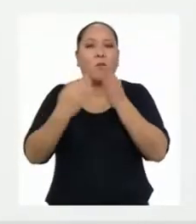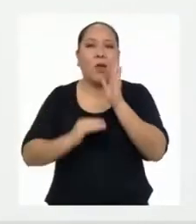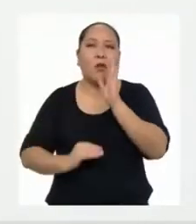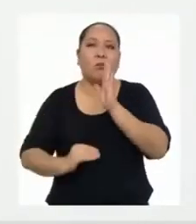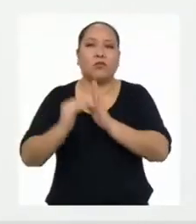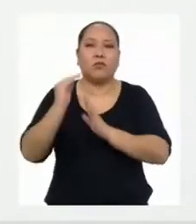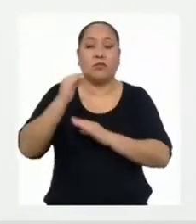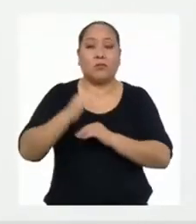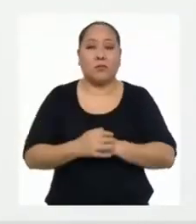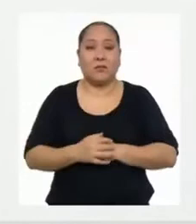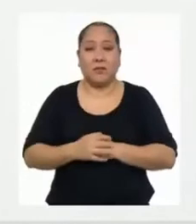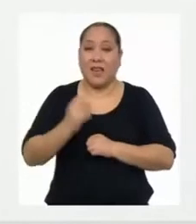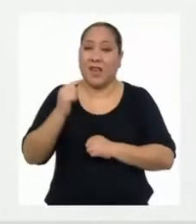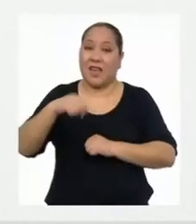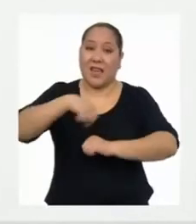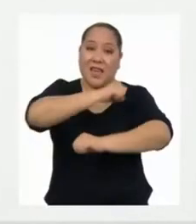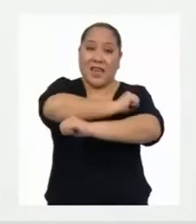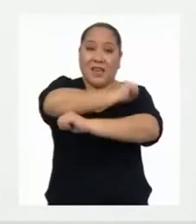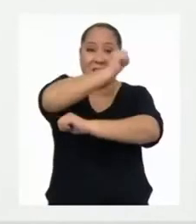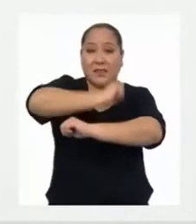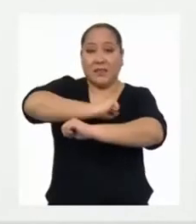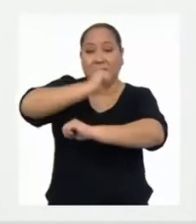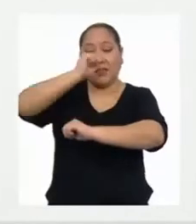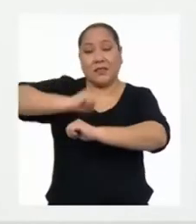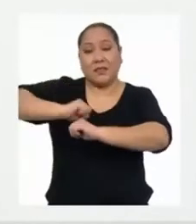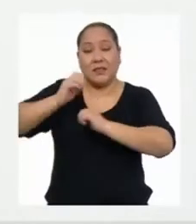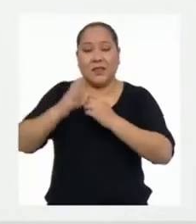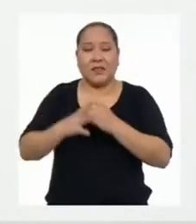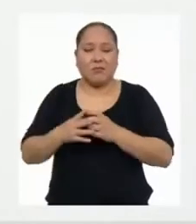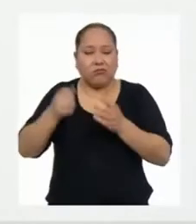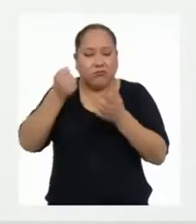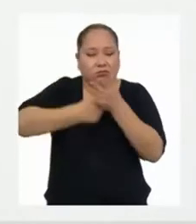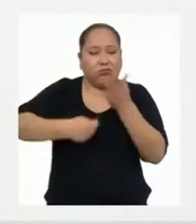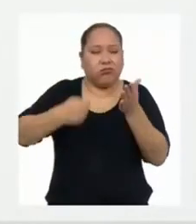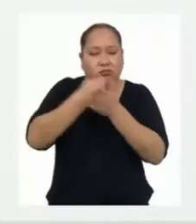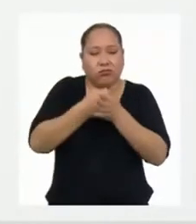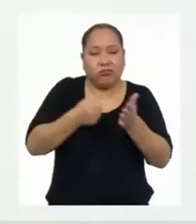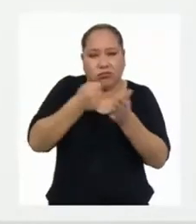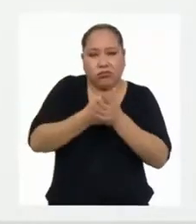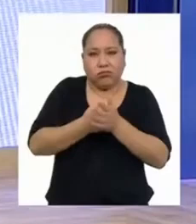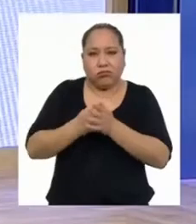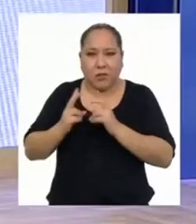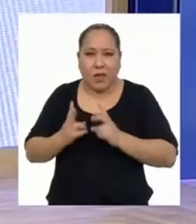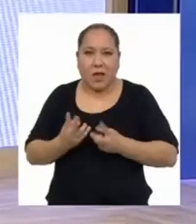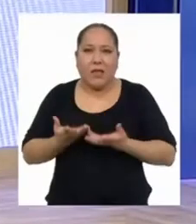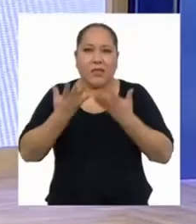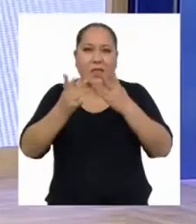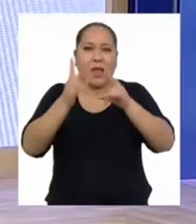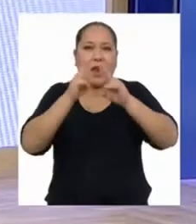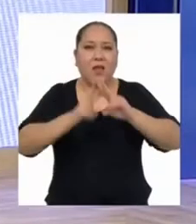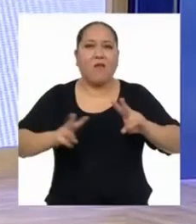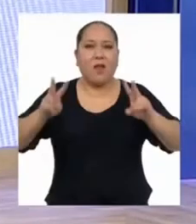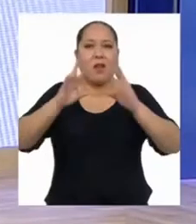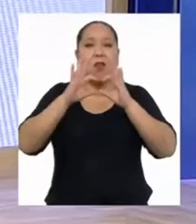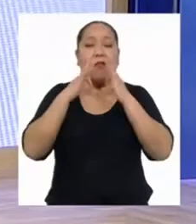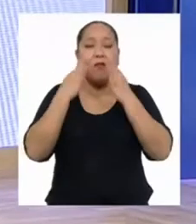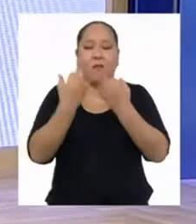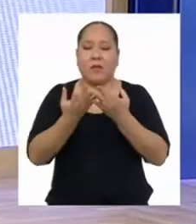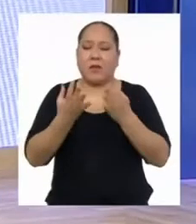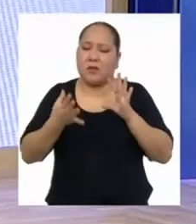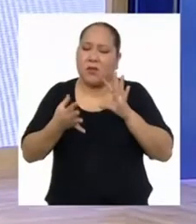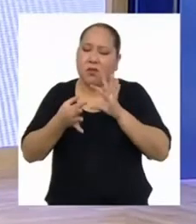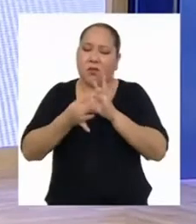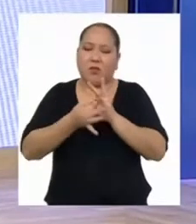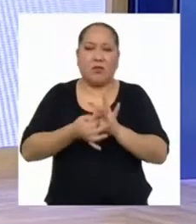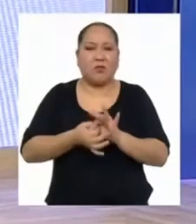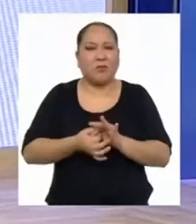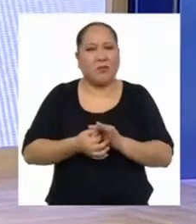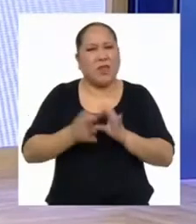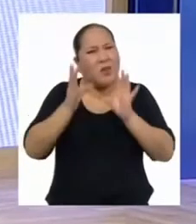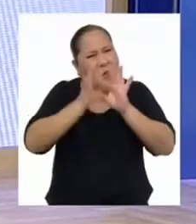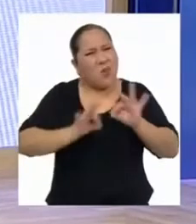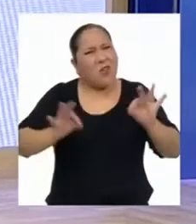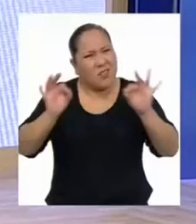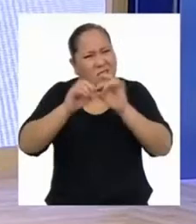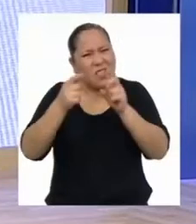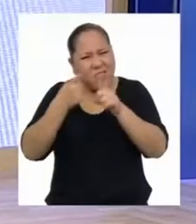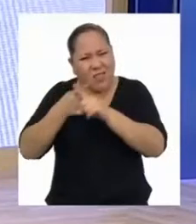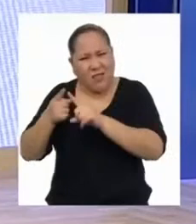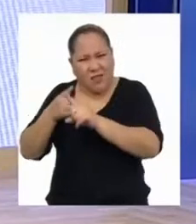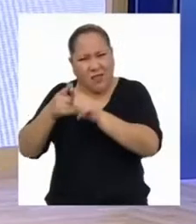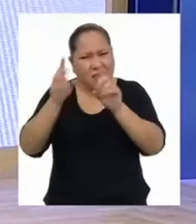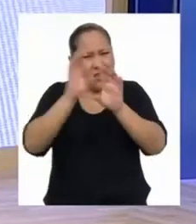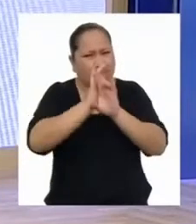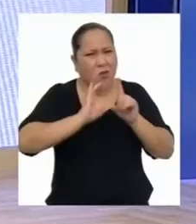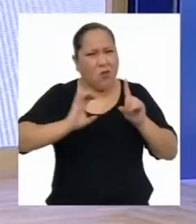la perseverancia y el valor de la familia están muy arraigados. ¡Qué increíble la diversidad cultural!, ¿no?